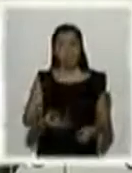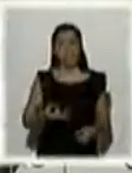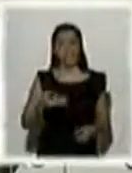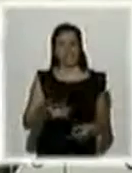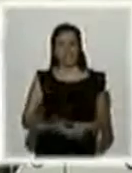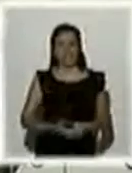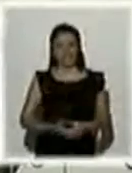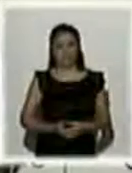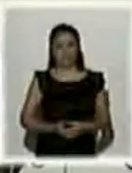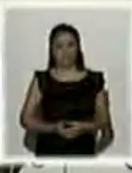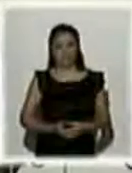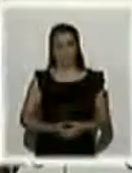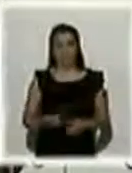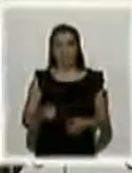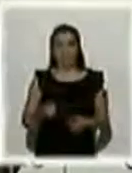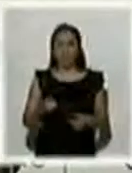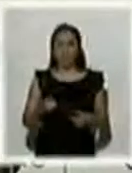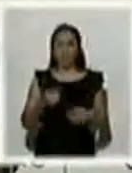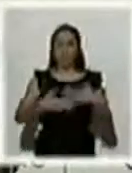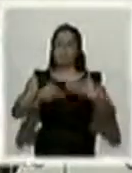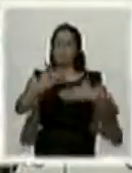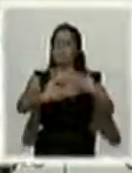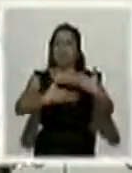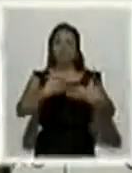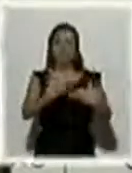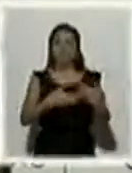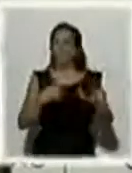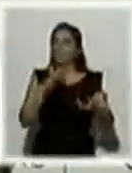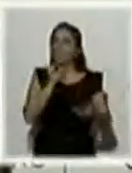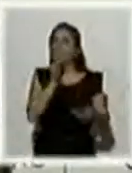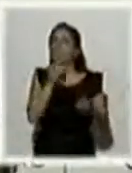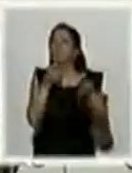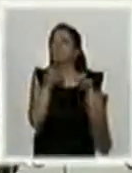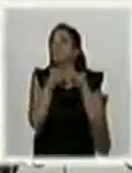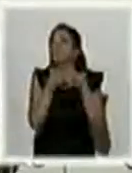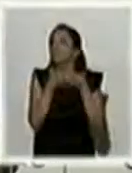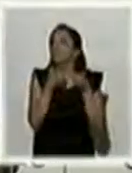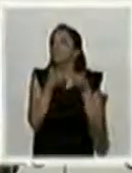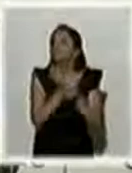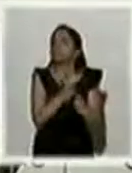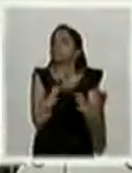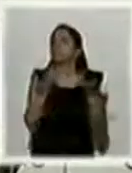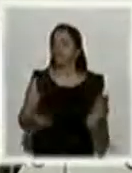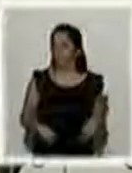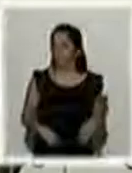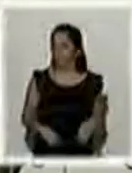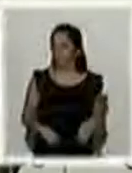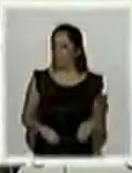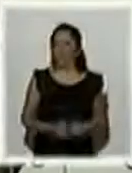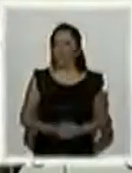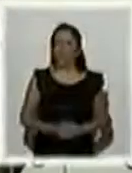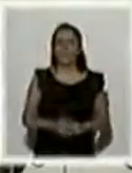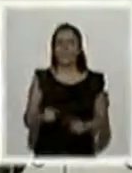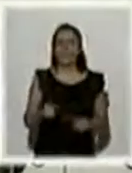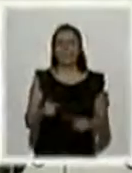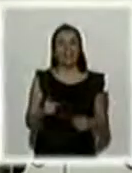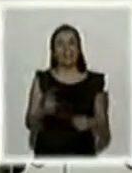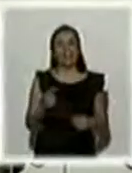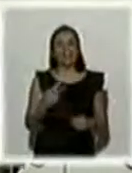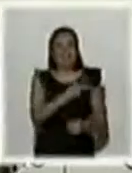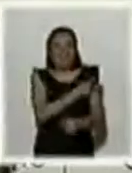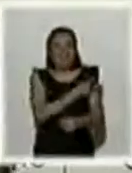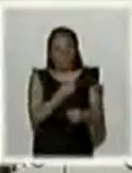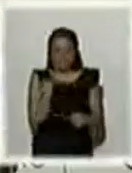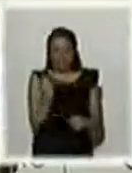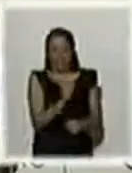sindical para poder defenderlos en estas instancias de crisis que se avecinan en contra del trabajo en negro y la